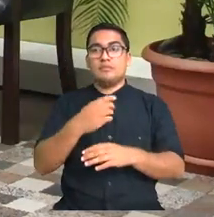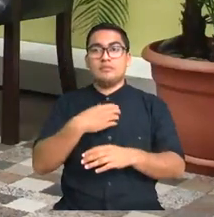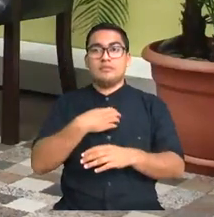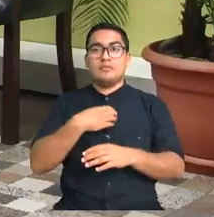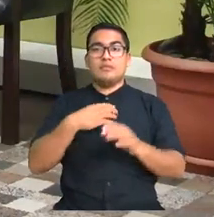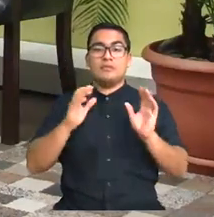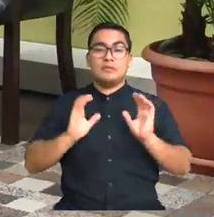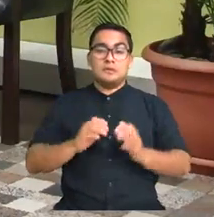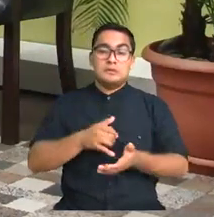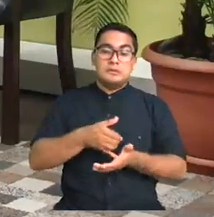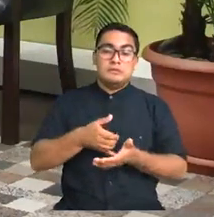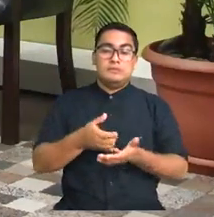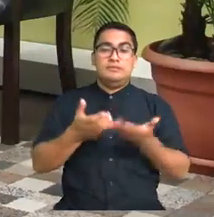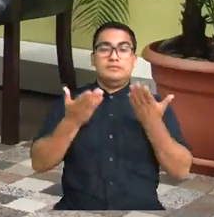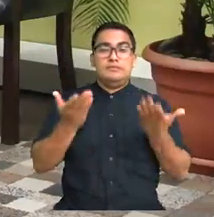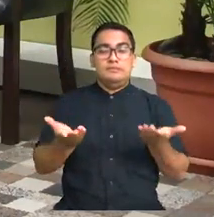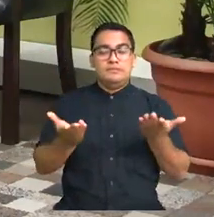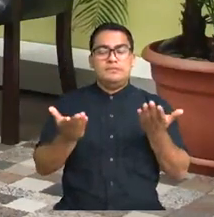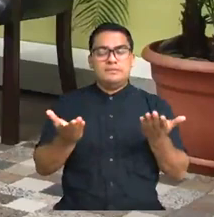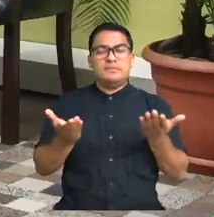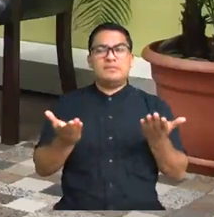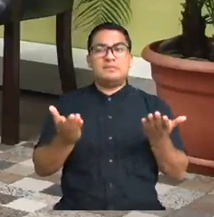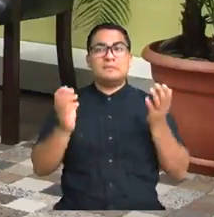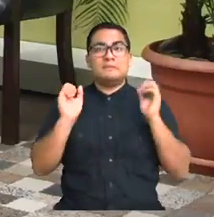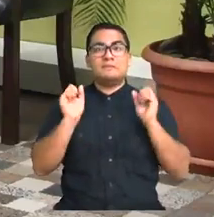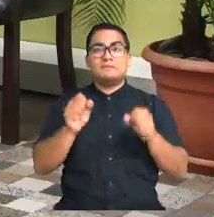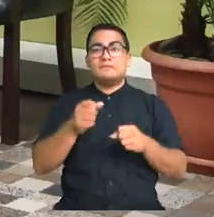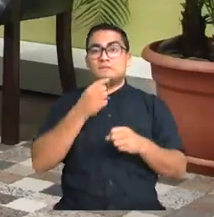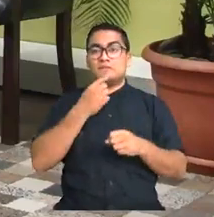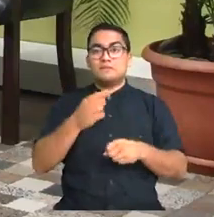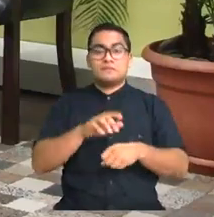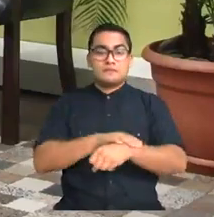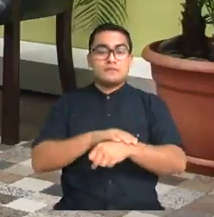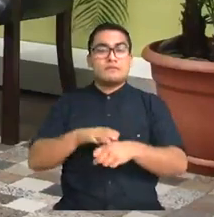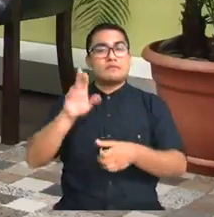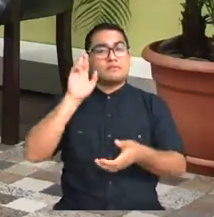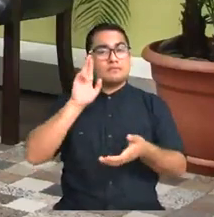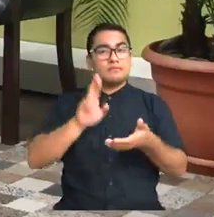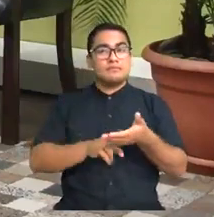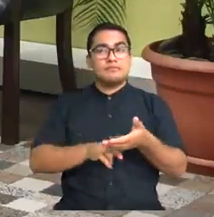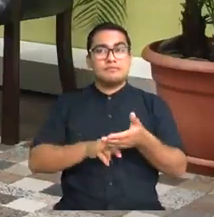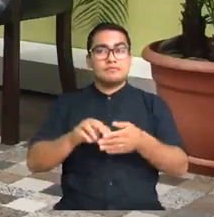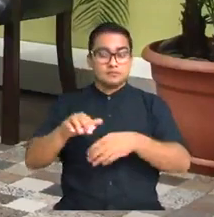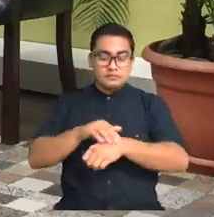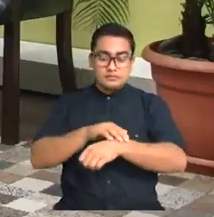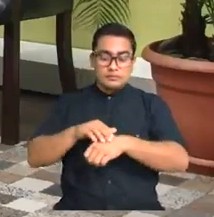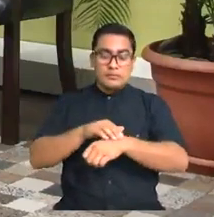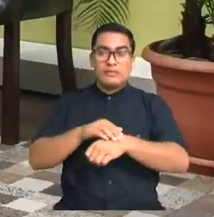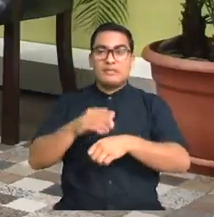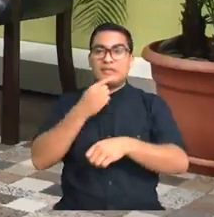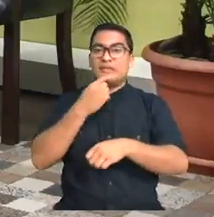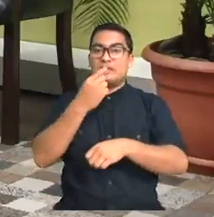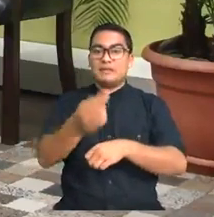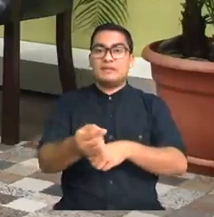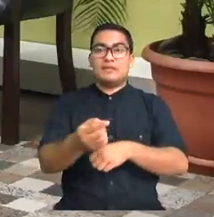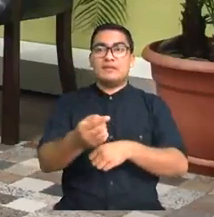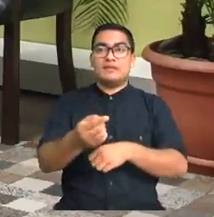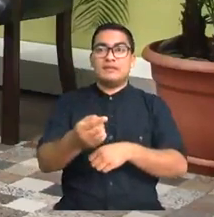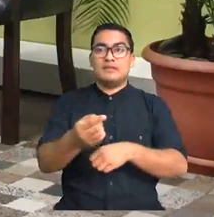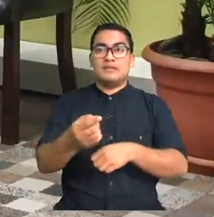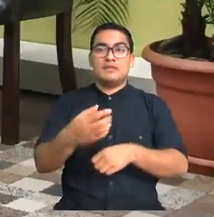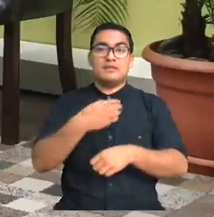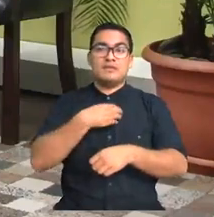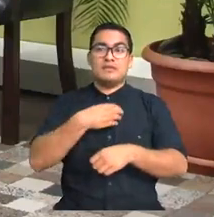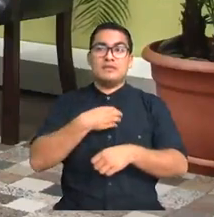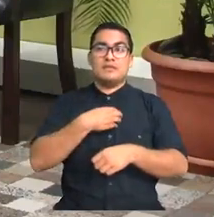bajo para poder penetrar en nuestra piel. Recordemos que nuestra piel, como les decía, es el órgano